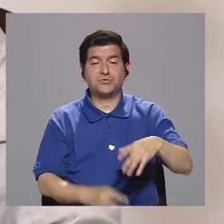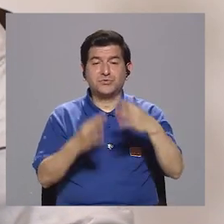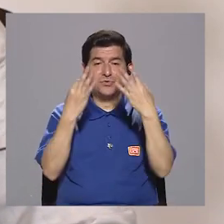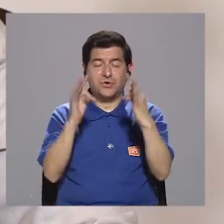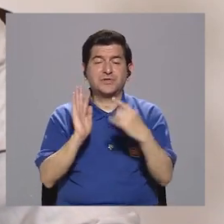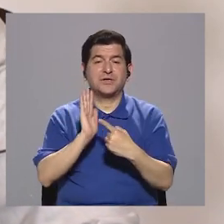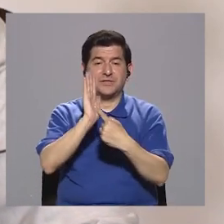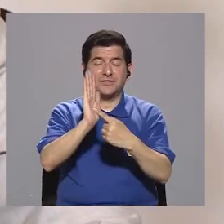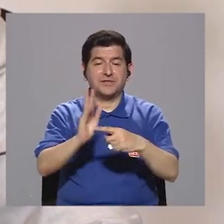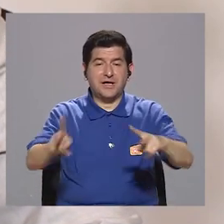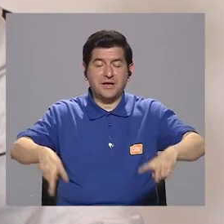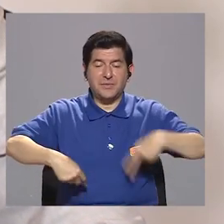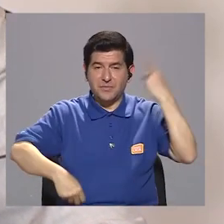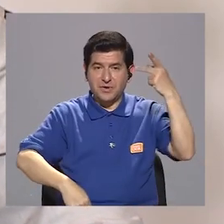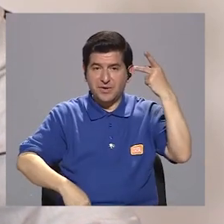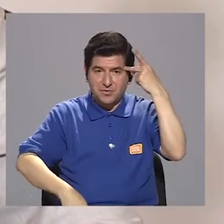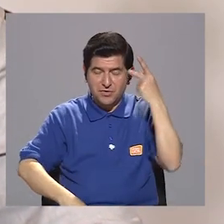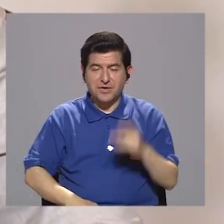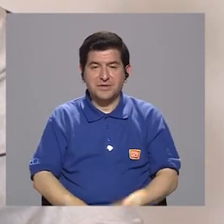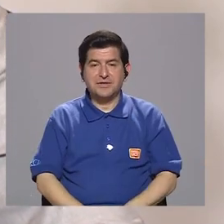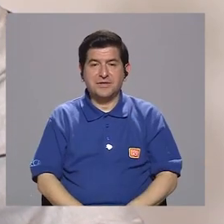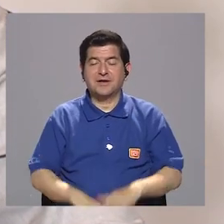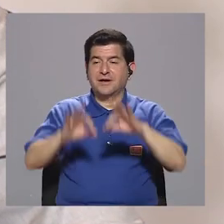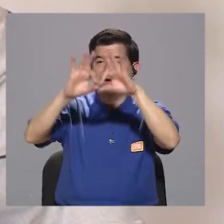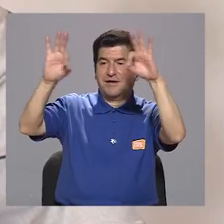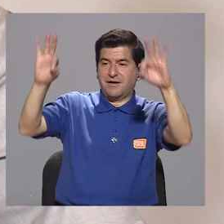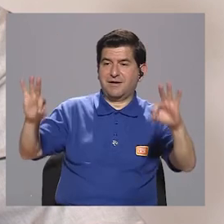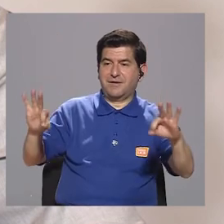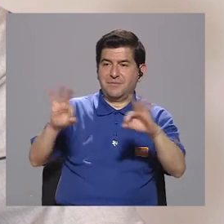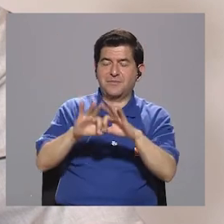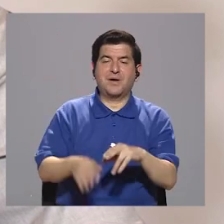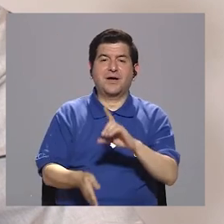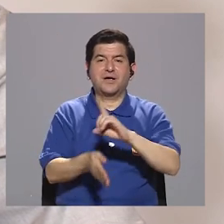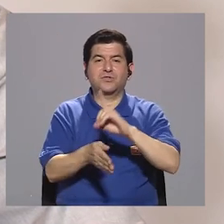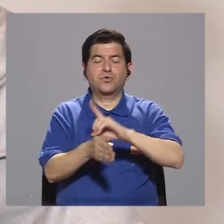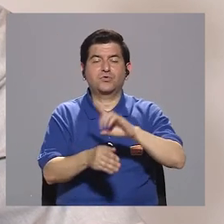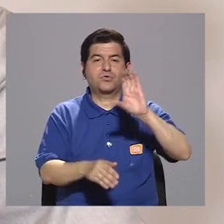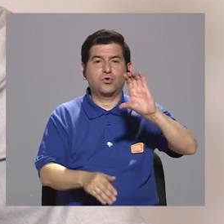de traerles desde la vida política el retrato del doctor Calderón Guardia.